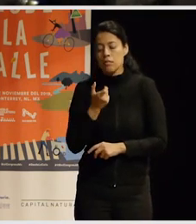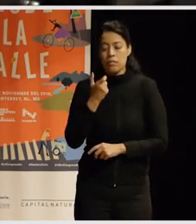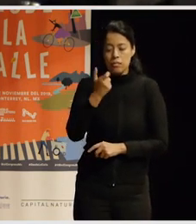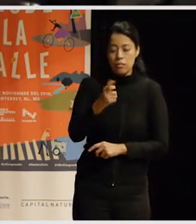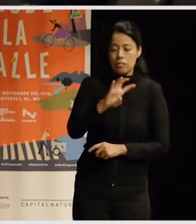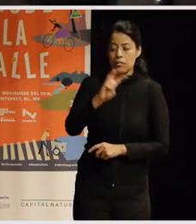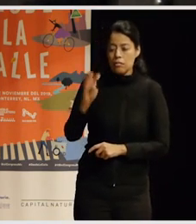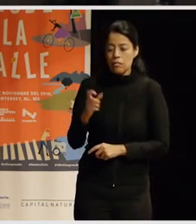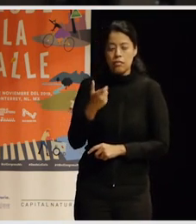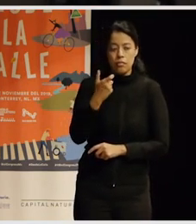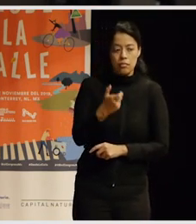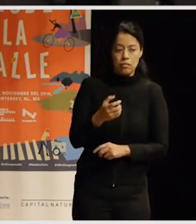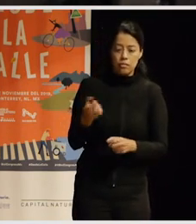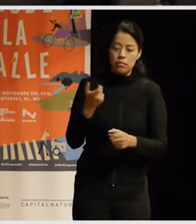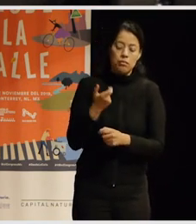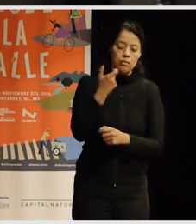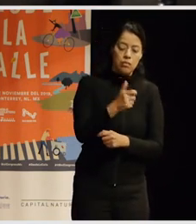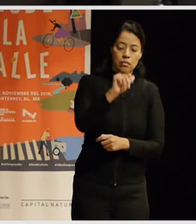400 pesos